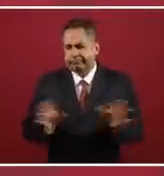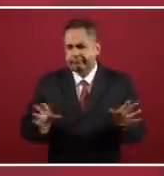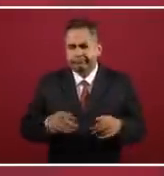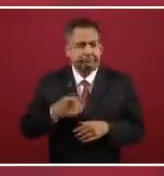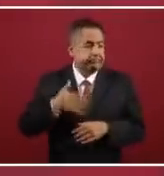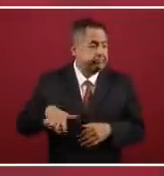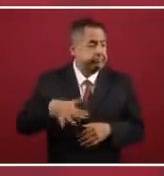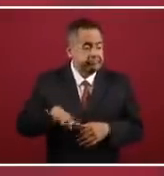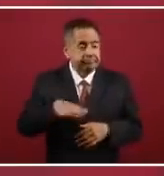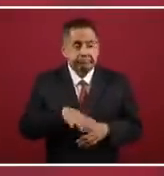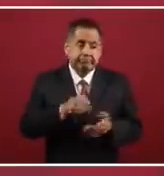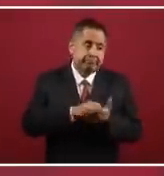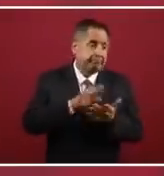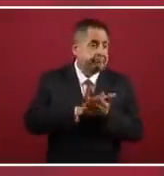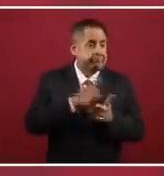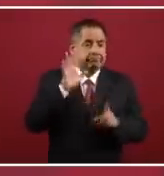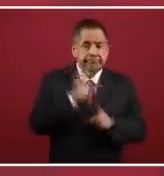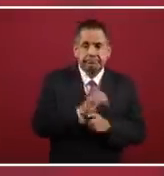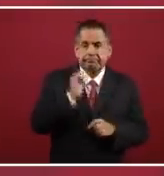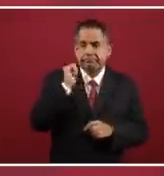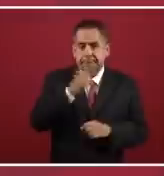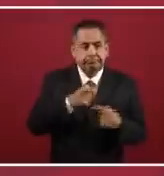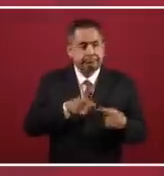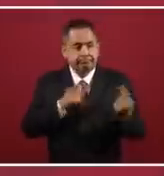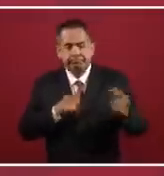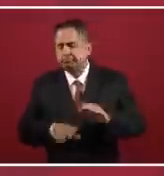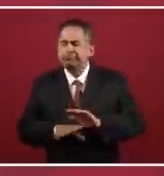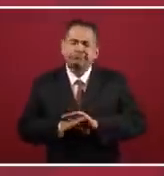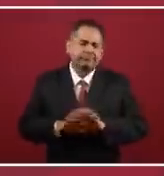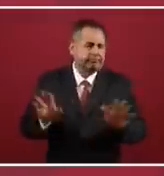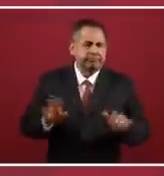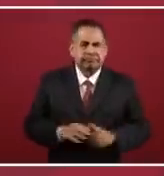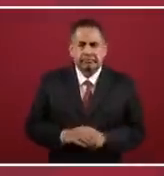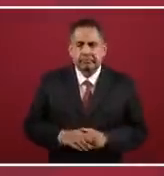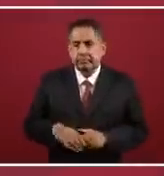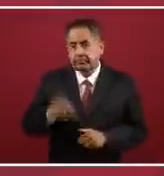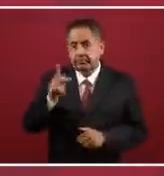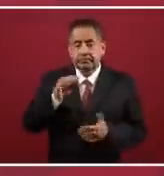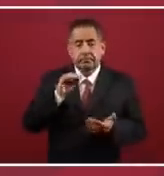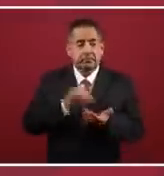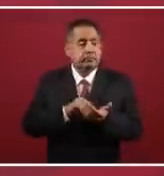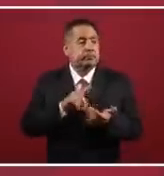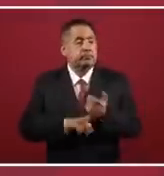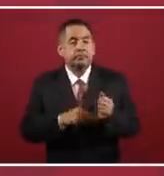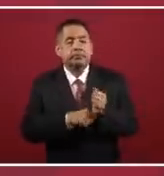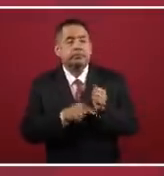persiguiendo a opositores, pero la gente me informa,